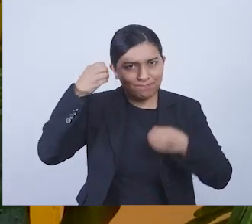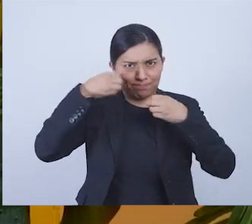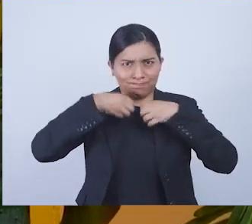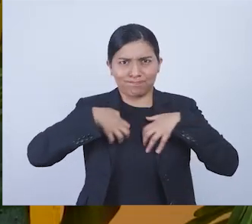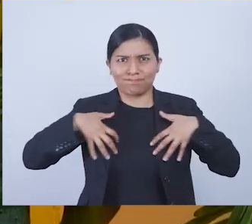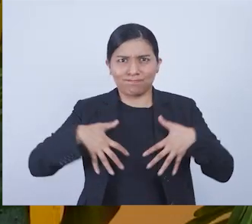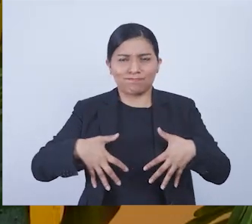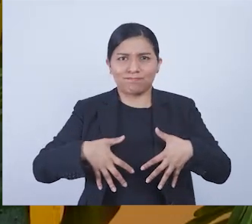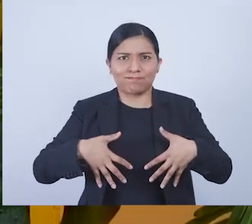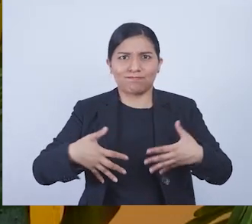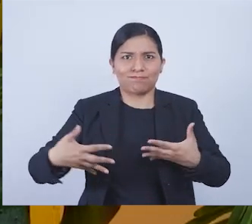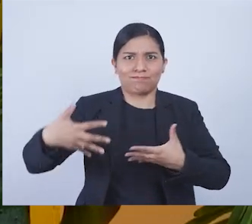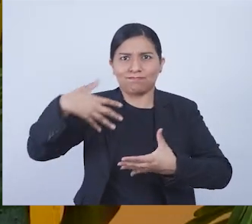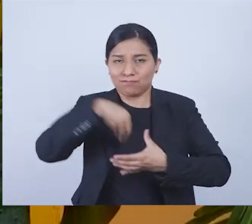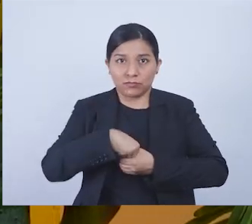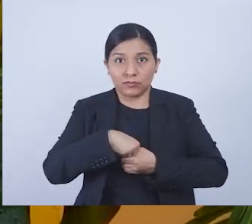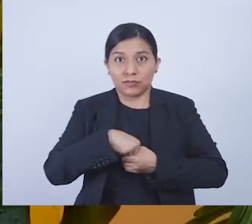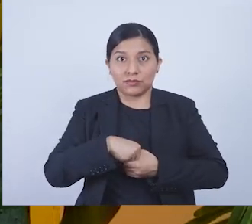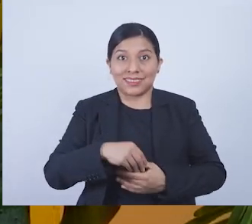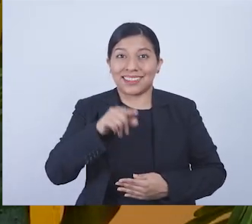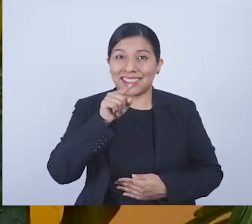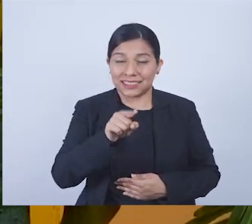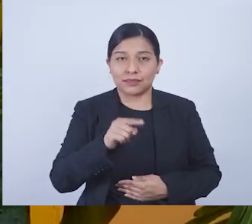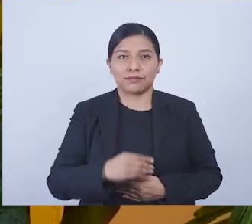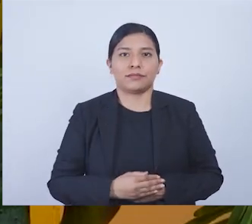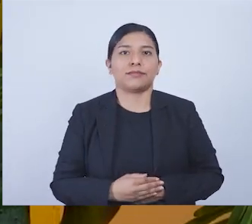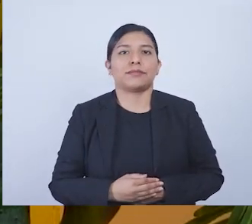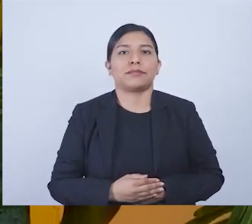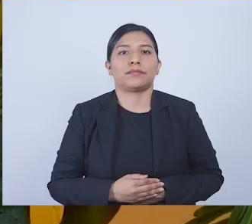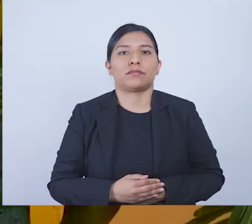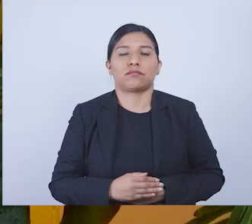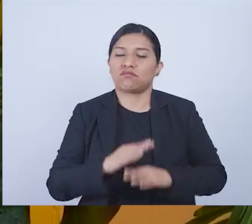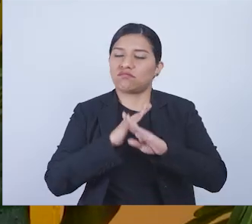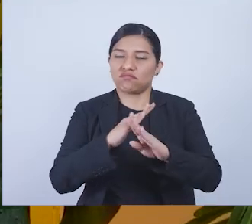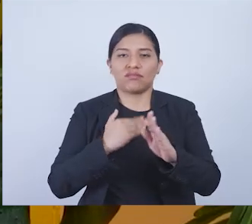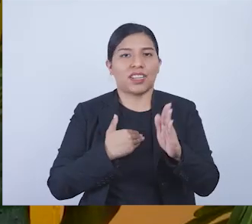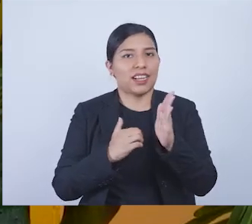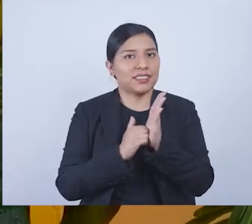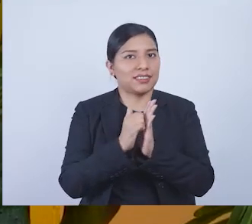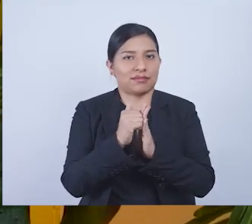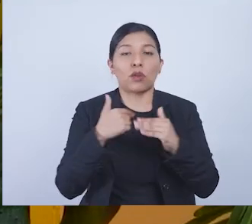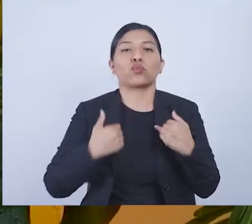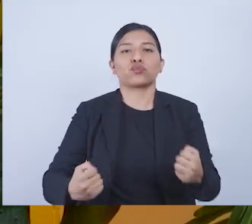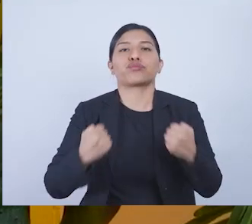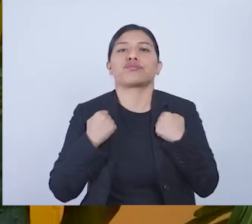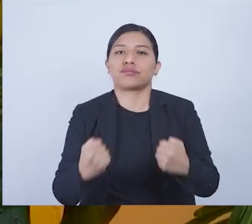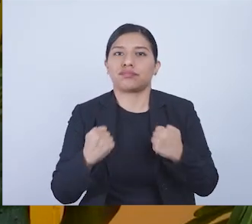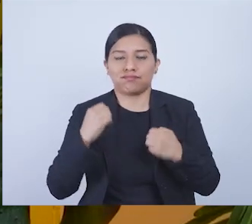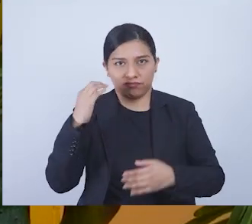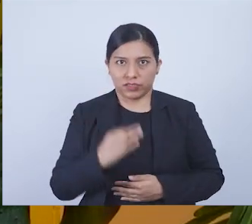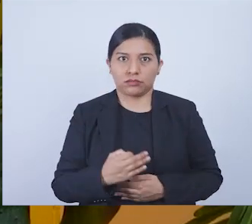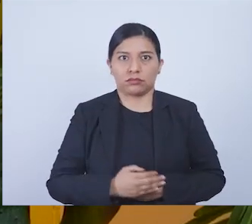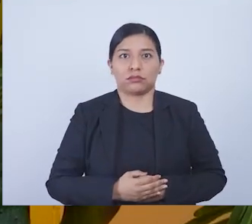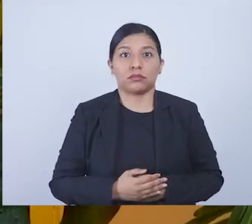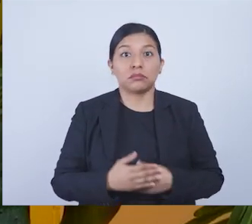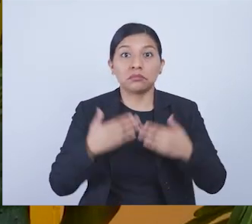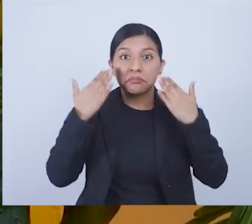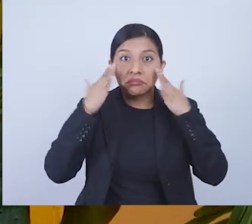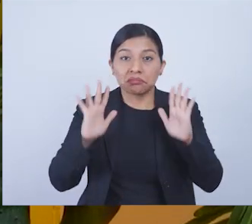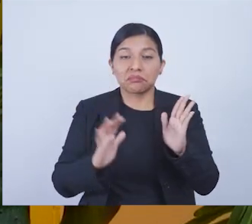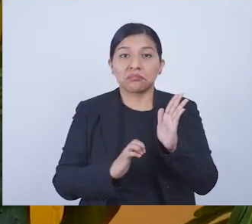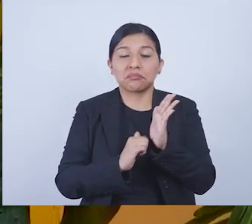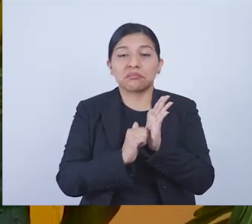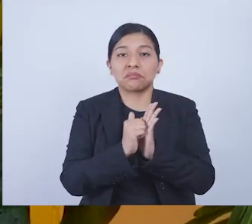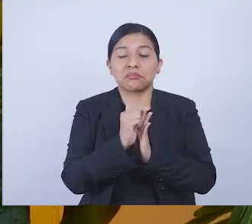sistema inmunológico, es decir, la actividad física me protege del cáncer. Sí, el único cáncer que no se sabe todavía